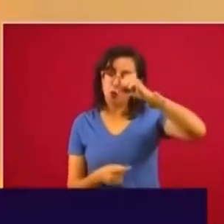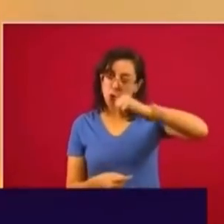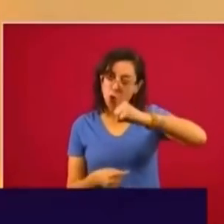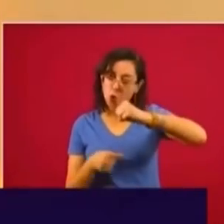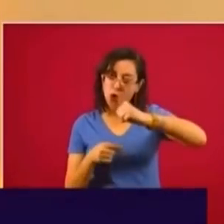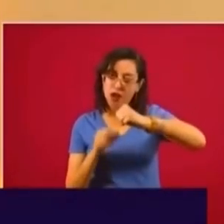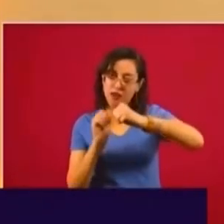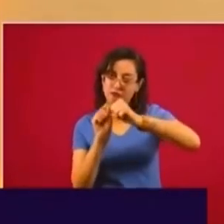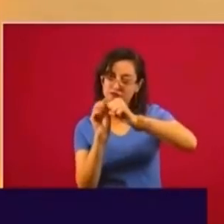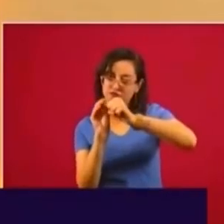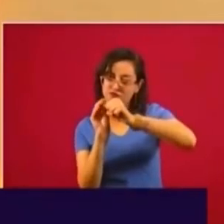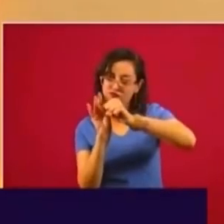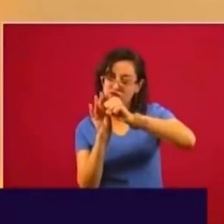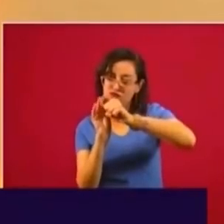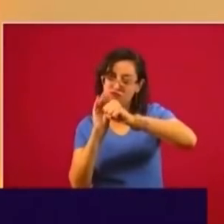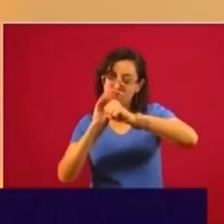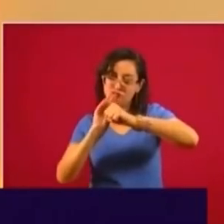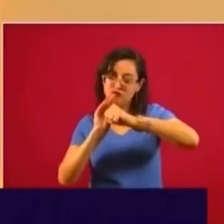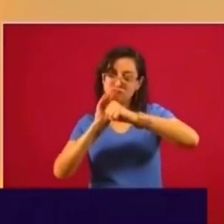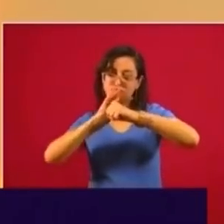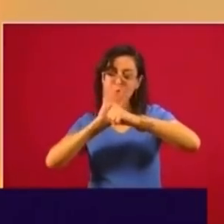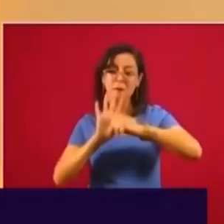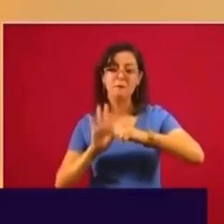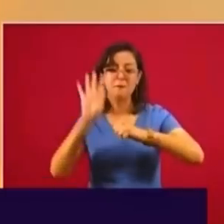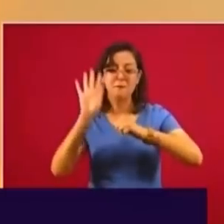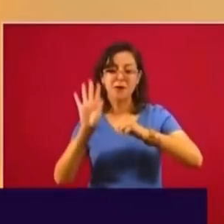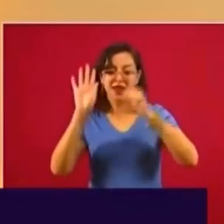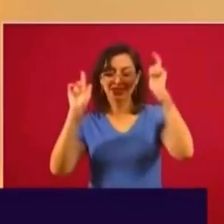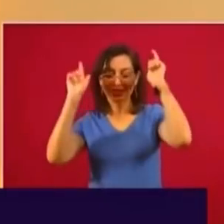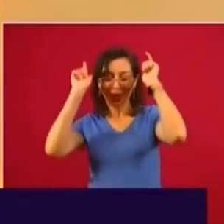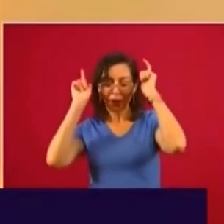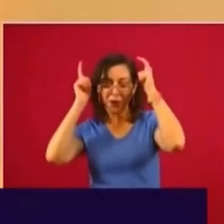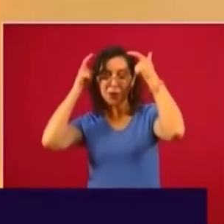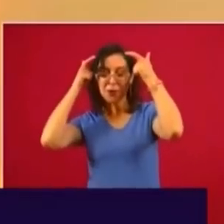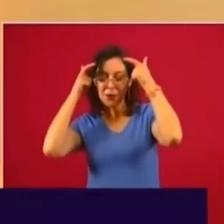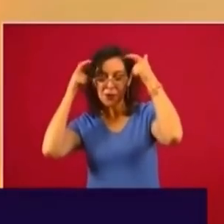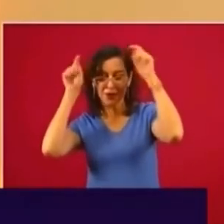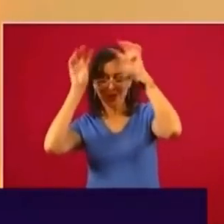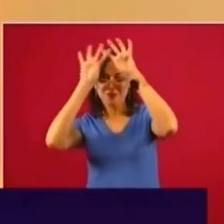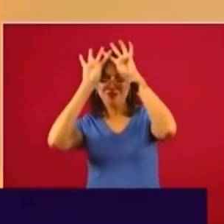200.000 personas al día. Pues a ese ritmo vamos a tardar mucho en